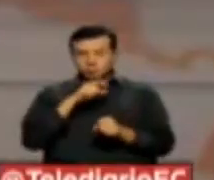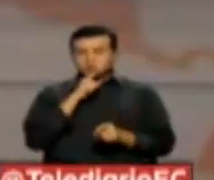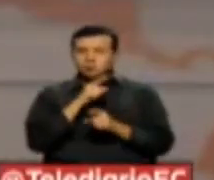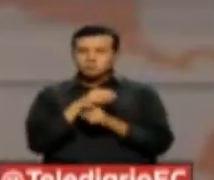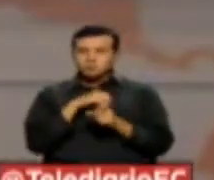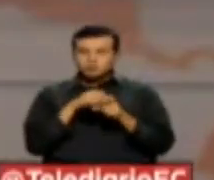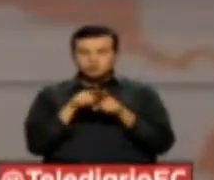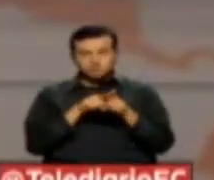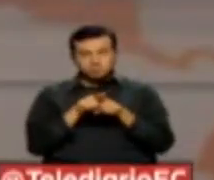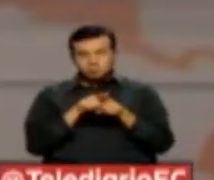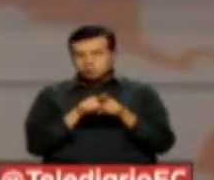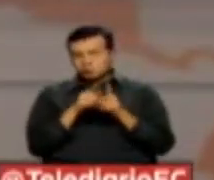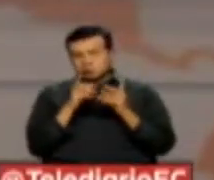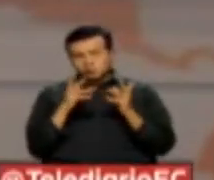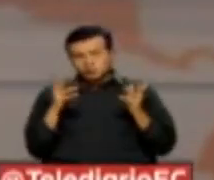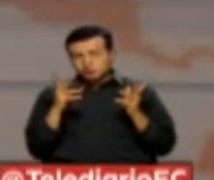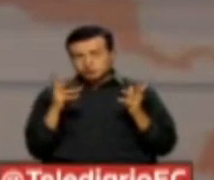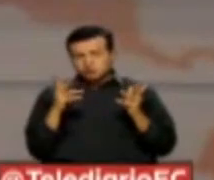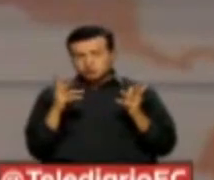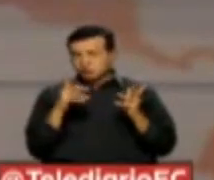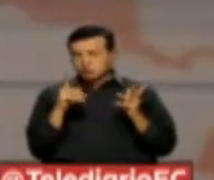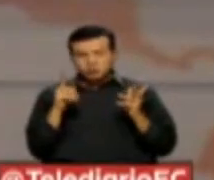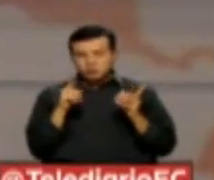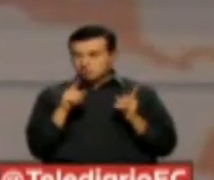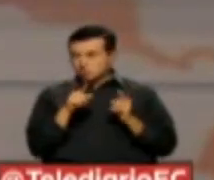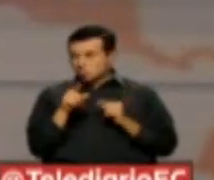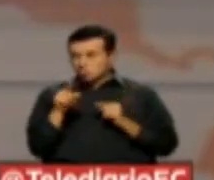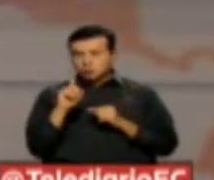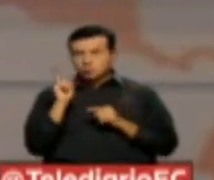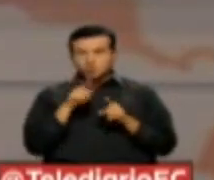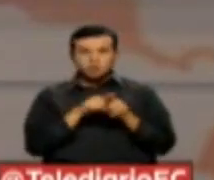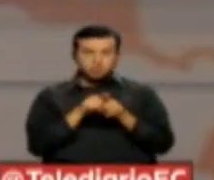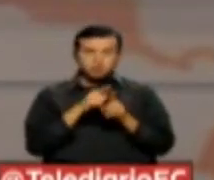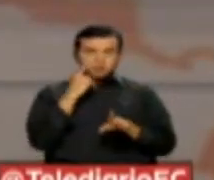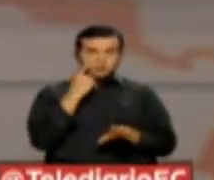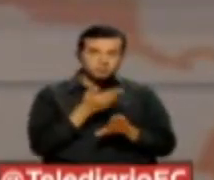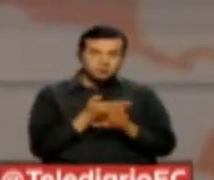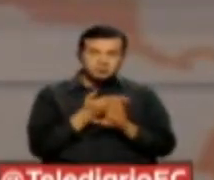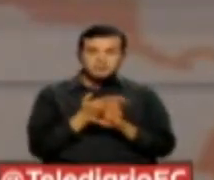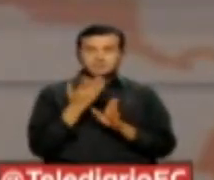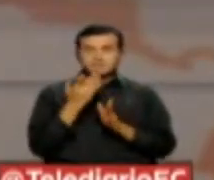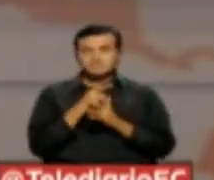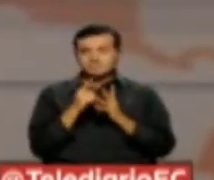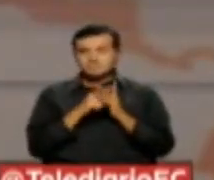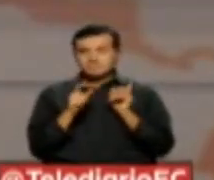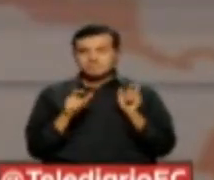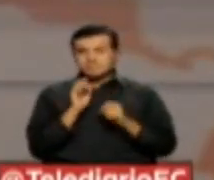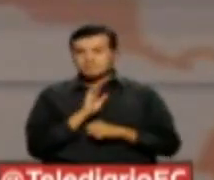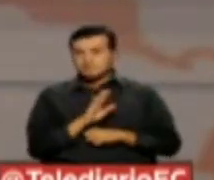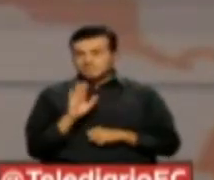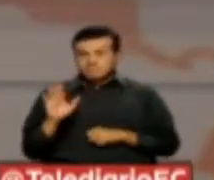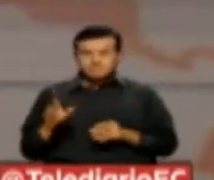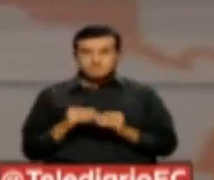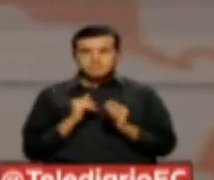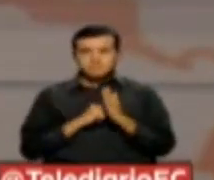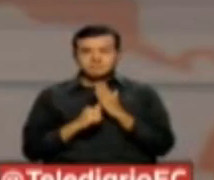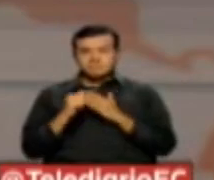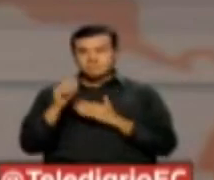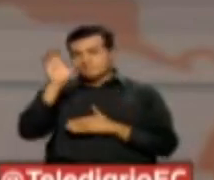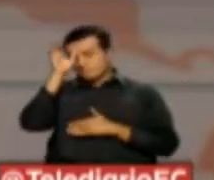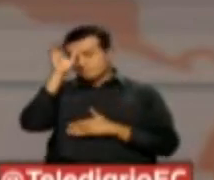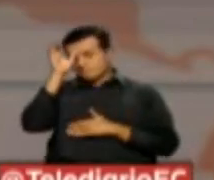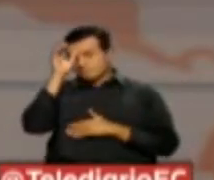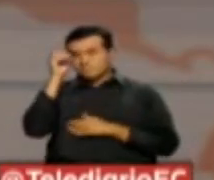concursables para no dar a adeudo como se dice no tenemos jurados que son fuera de fuera del ministerio de